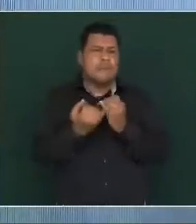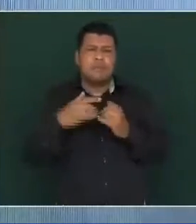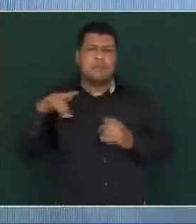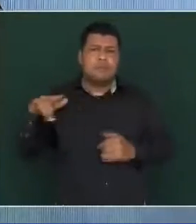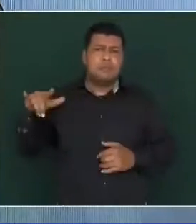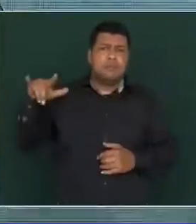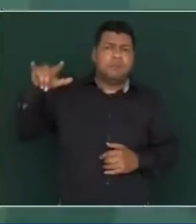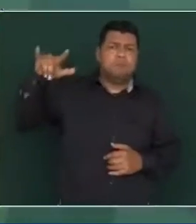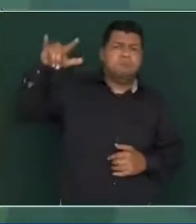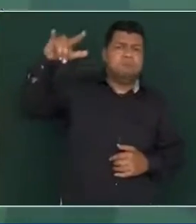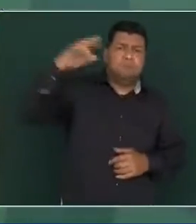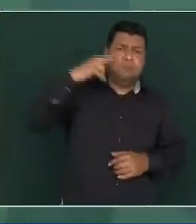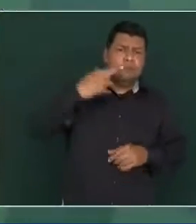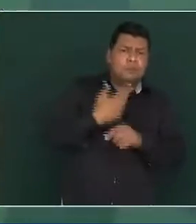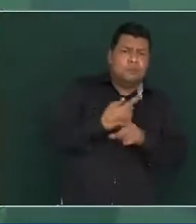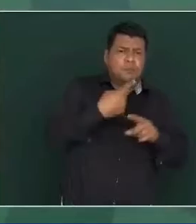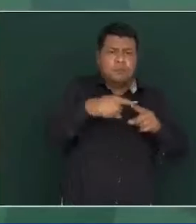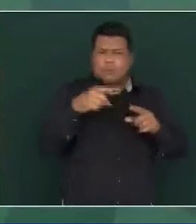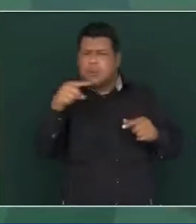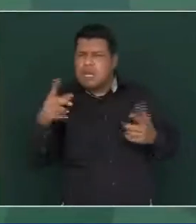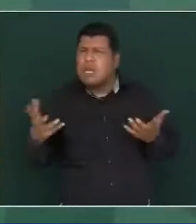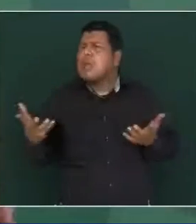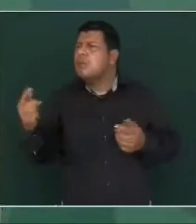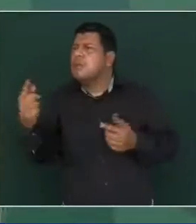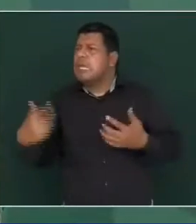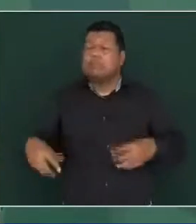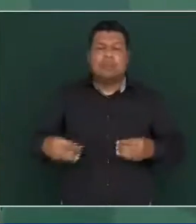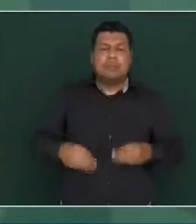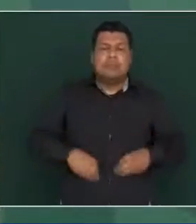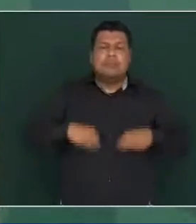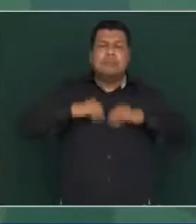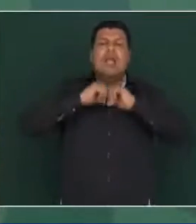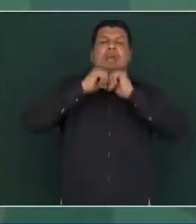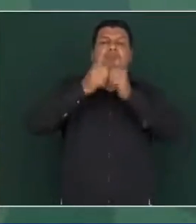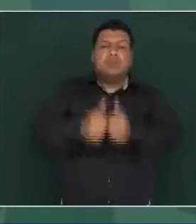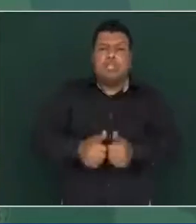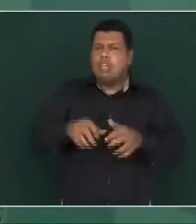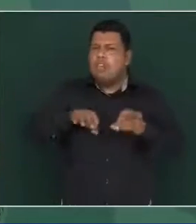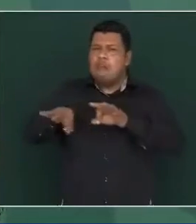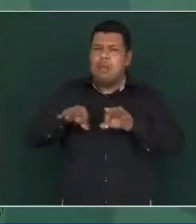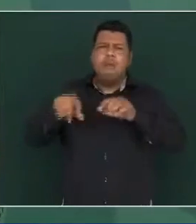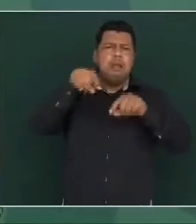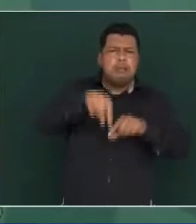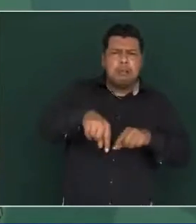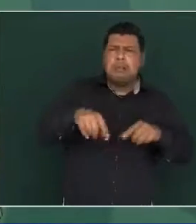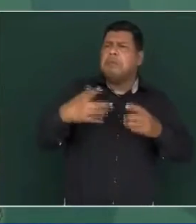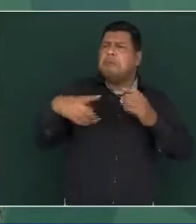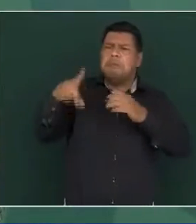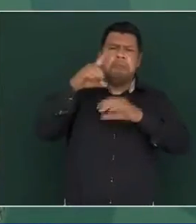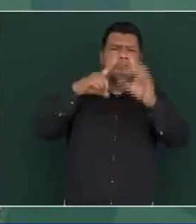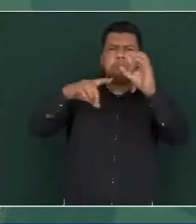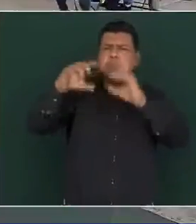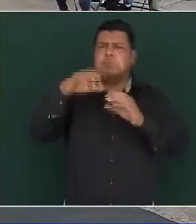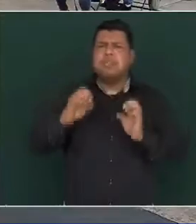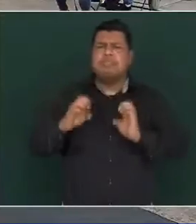Toda esa gente se consideró para que vivan ahí, que donde trabajan ahí tienen su departamento.